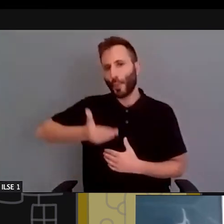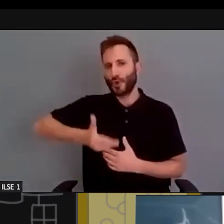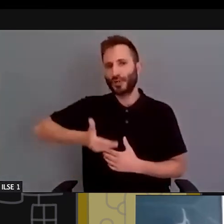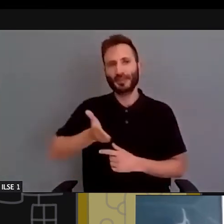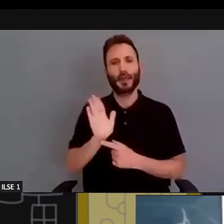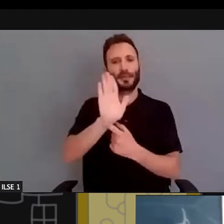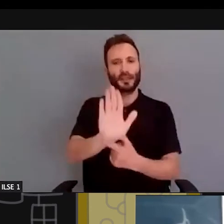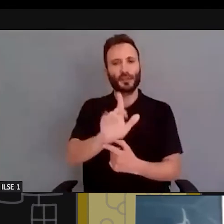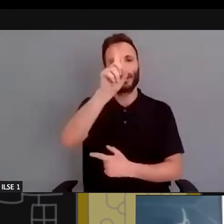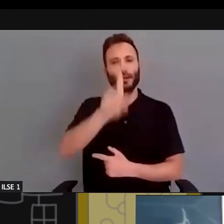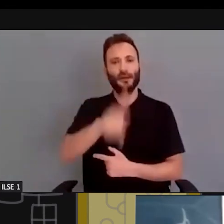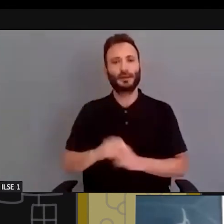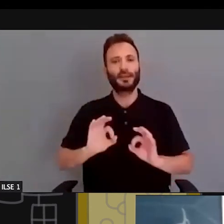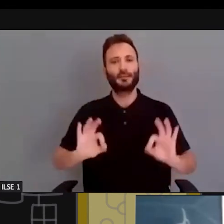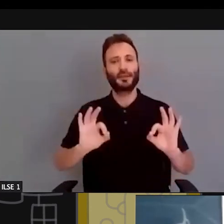Foro 11